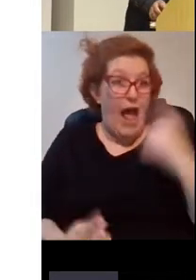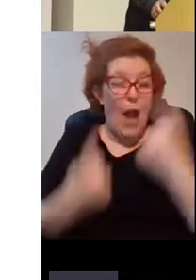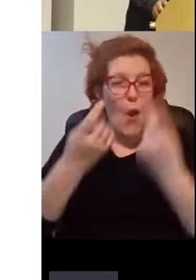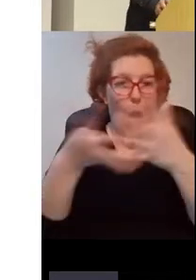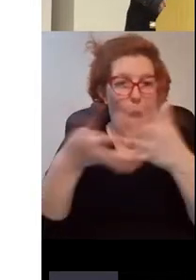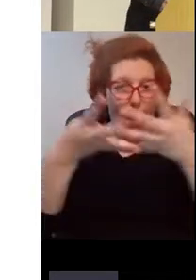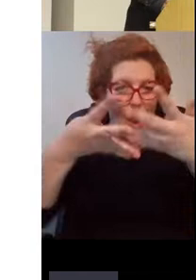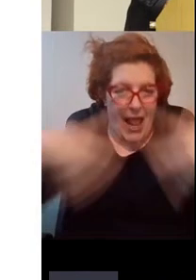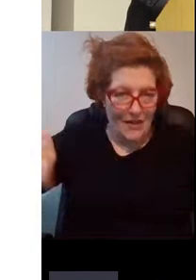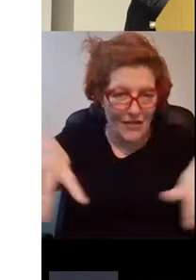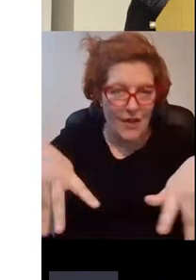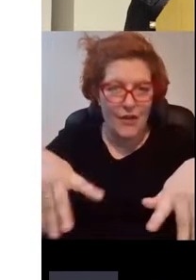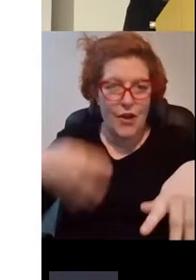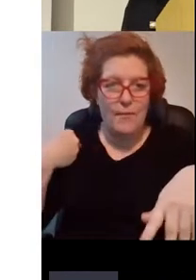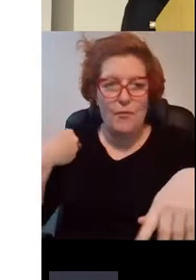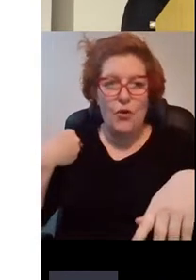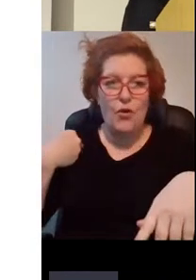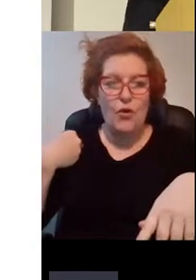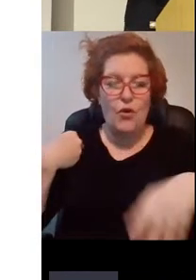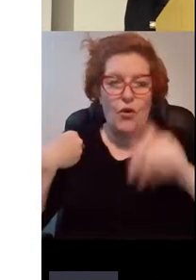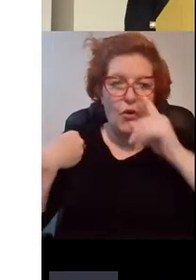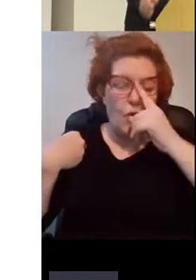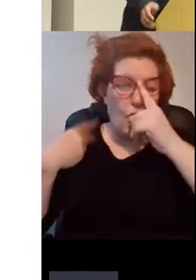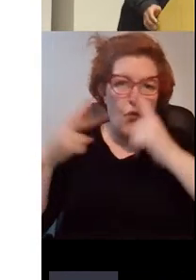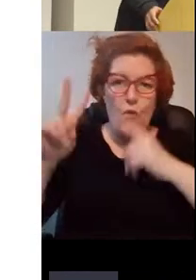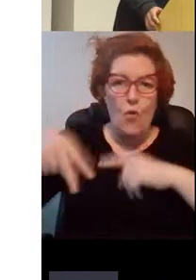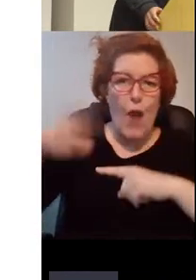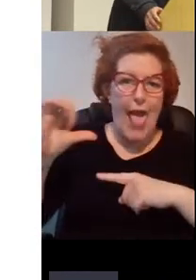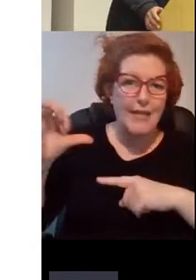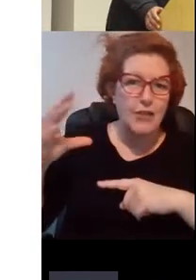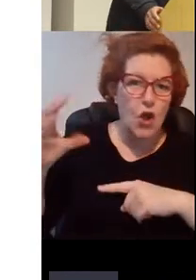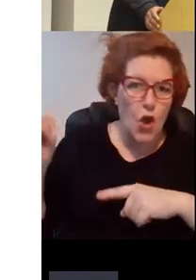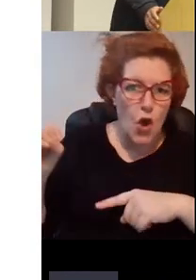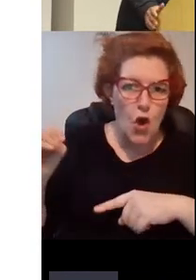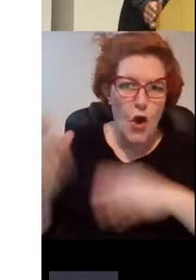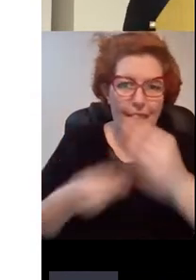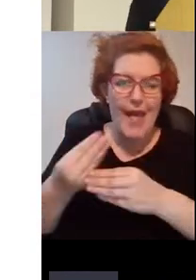estoy mal, de la misma UNESCO, ubica filosofía y arte en